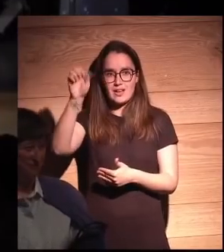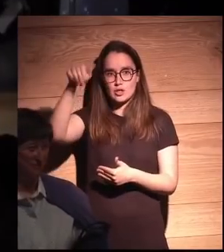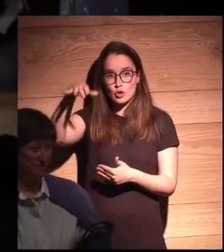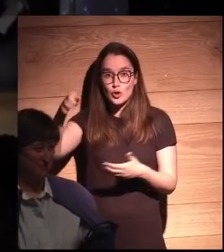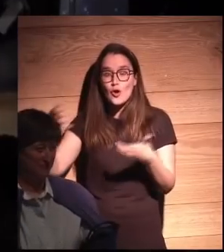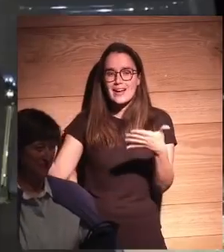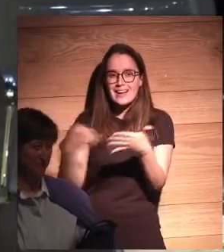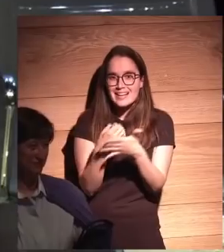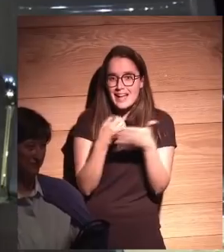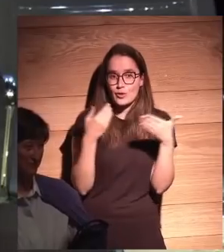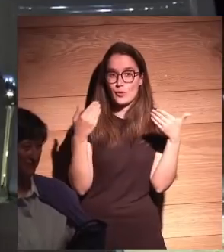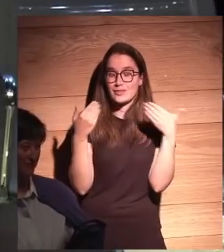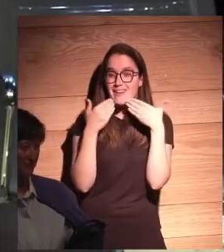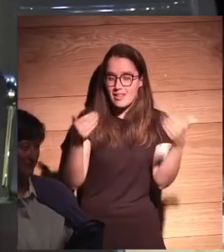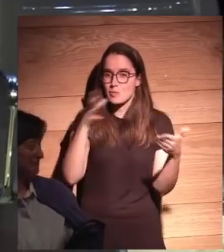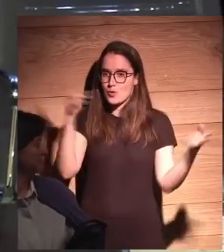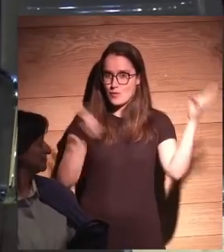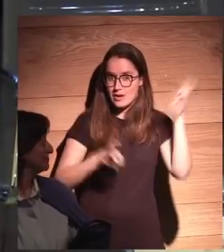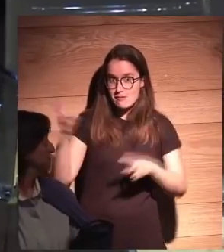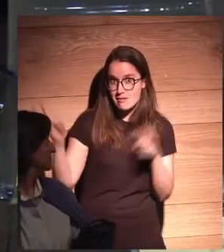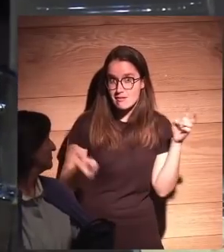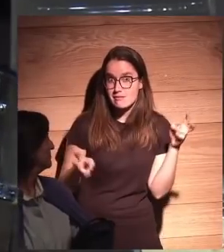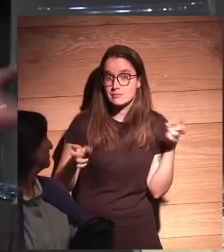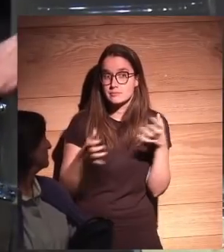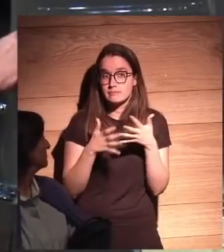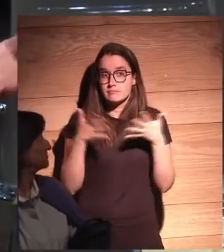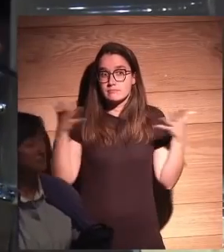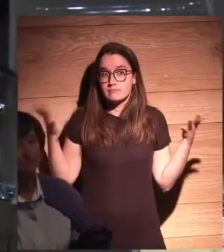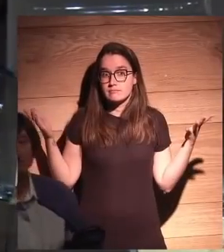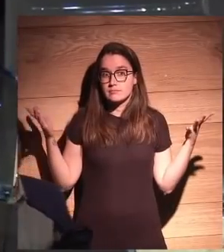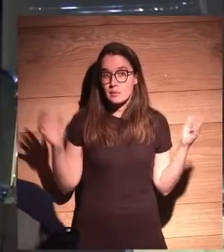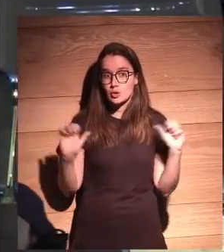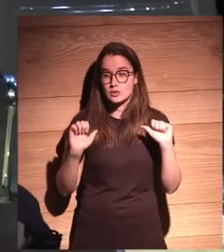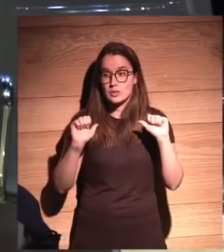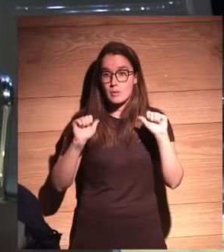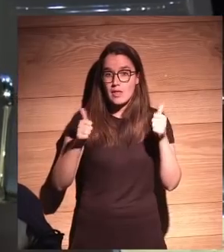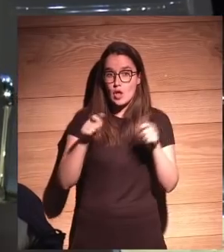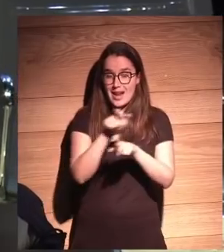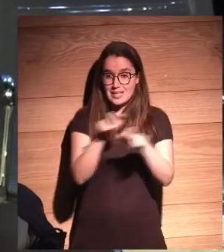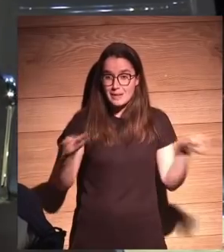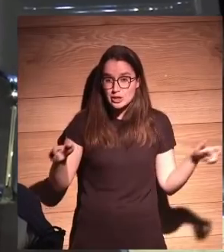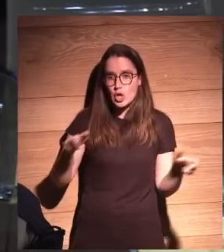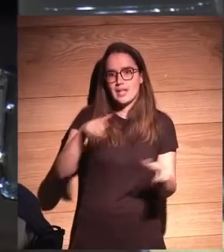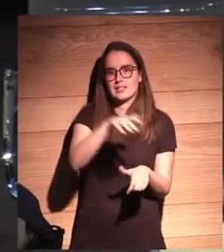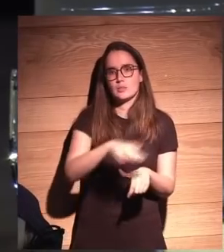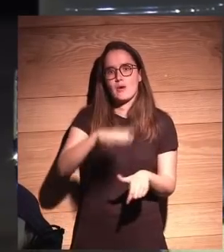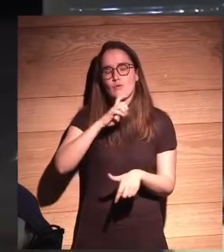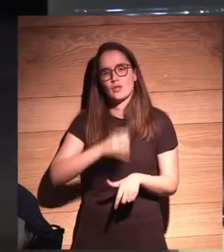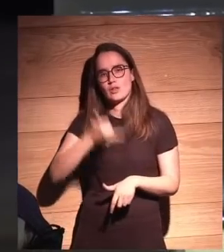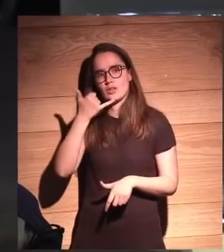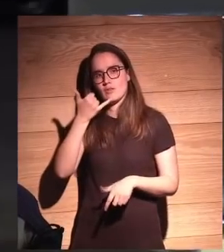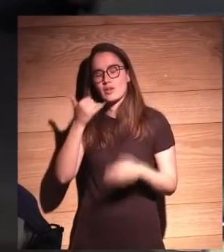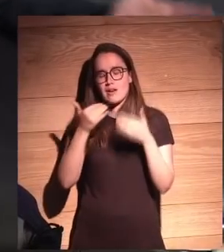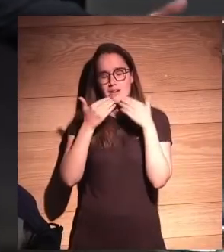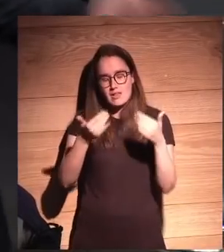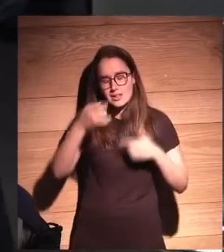gracias a todos los que habéis venido. Y hemos empezado. Gente, a la gente de Espacio Telefónica que nos ha ayudado. Y gracias